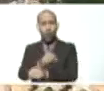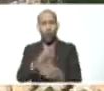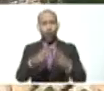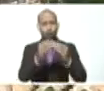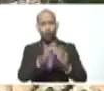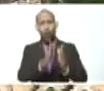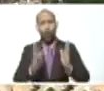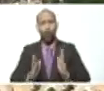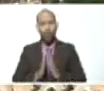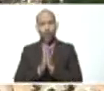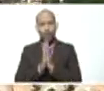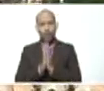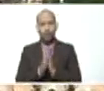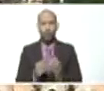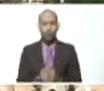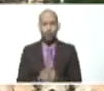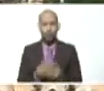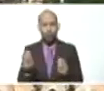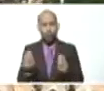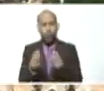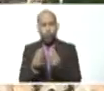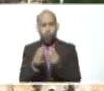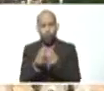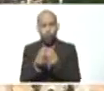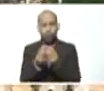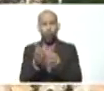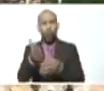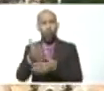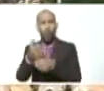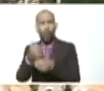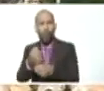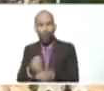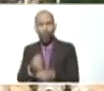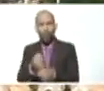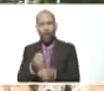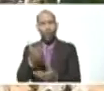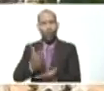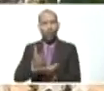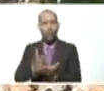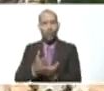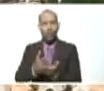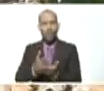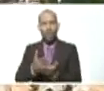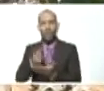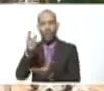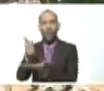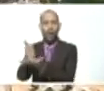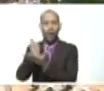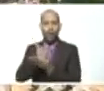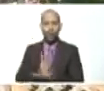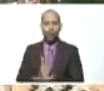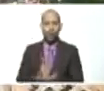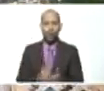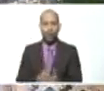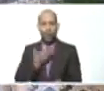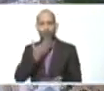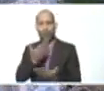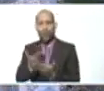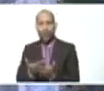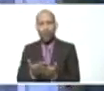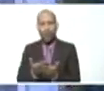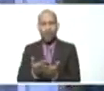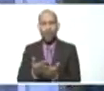los santos, por cuya intercesión confiamos obtener siempre tu ayuda. Te pedimos,